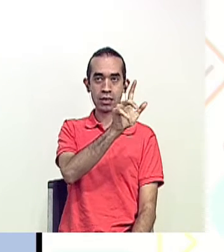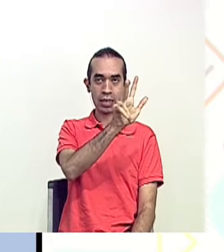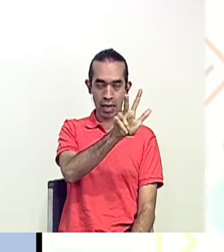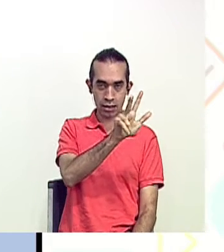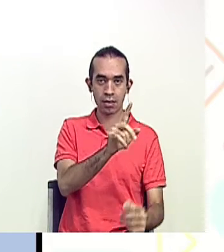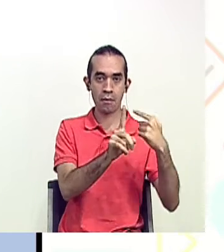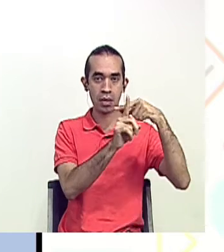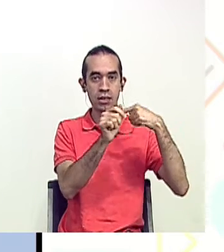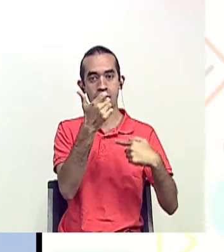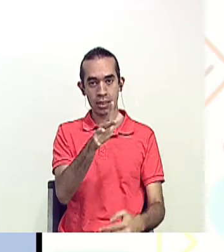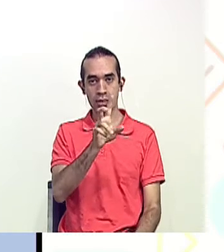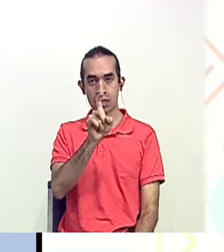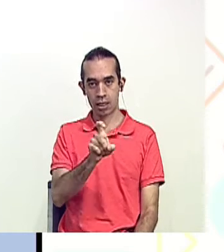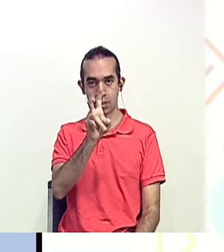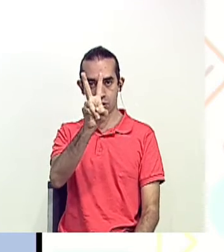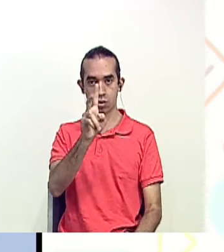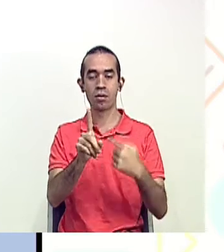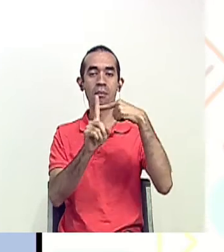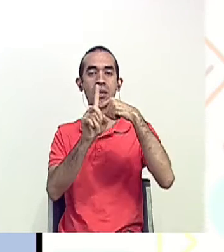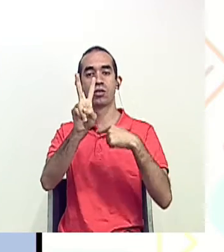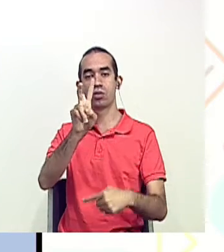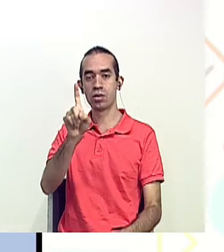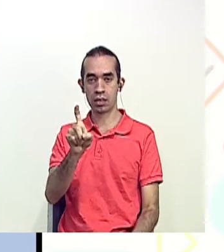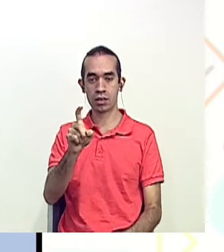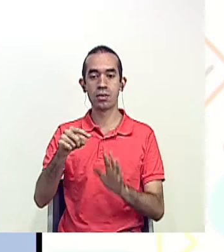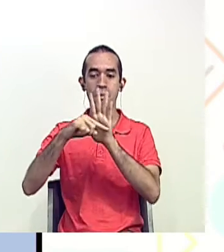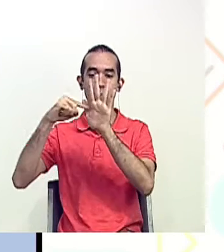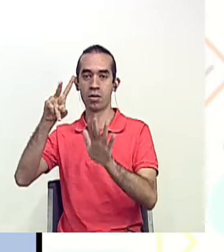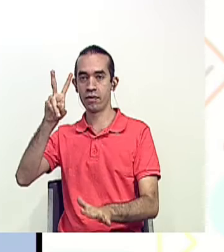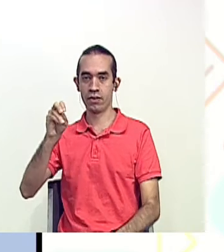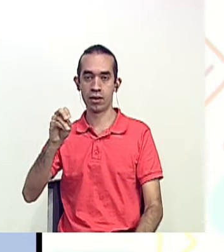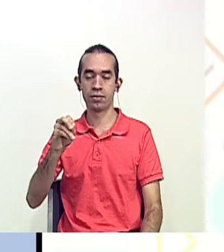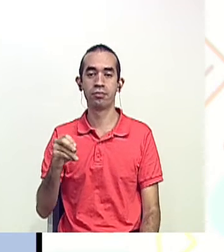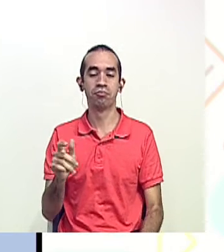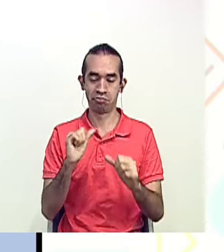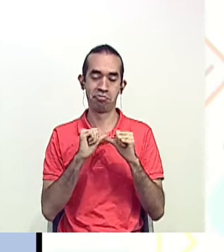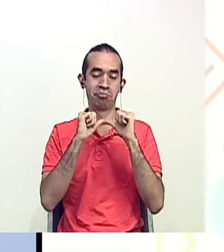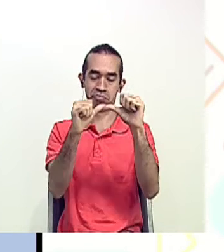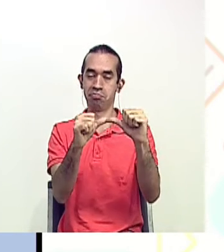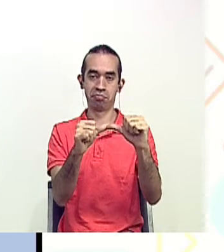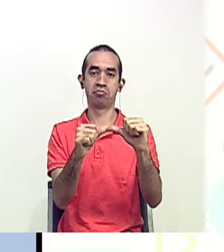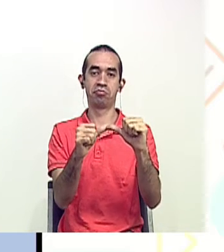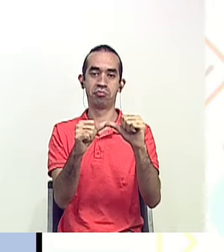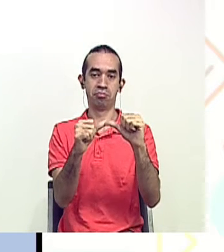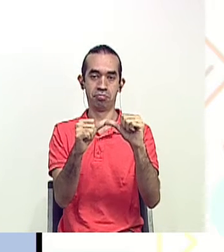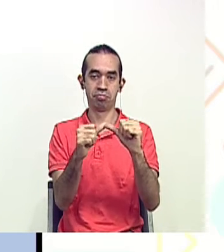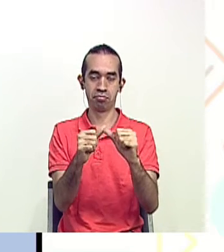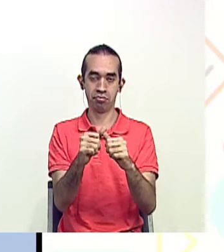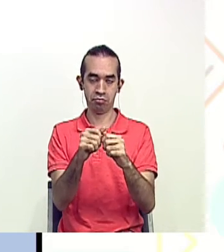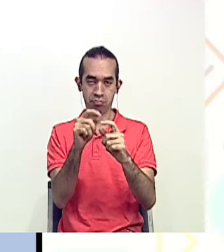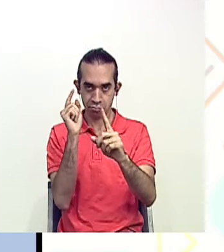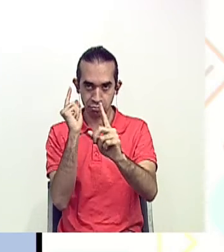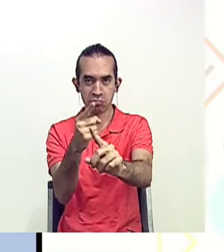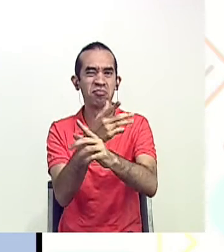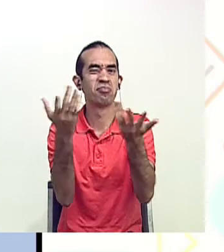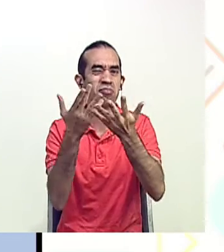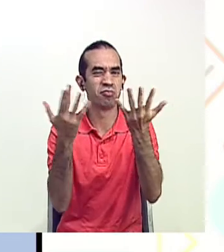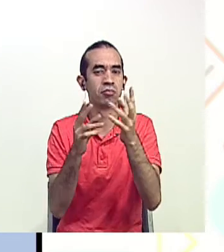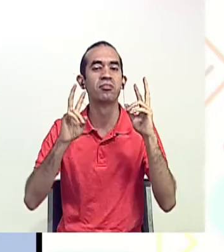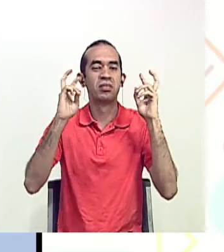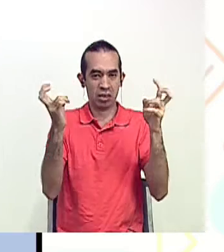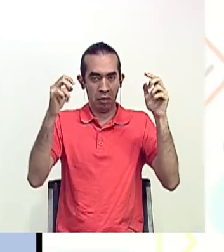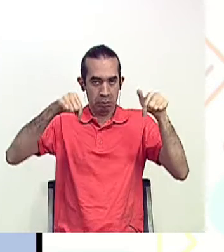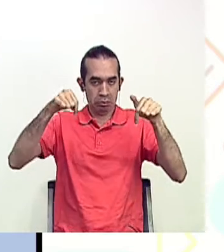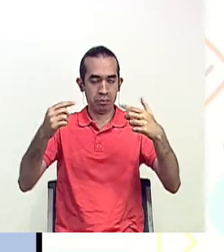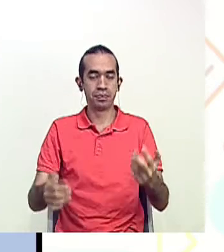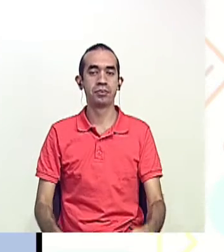más 15x2 más 2x menos 20. Continuemos hacia nuestra meta, que es el tema del